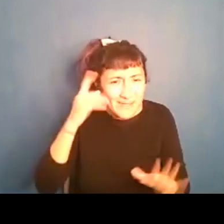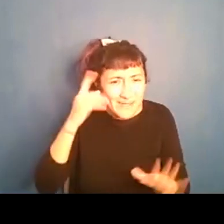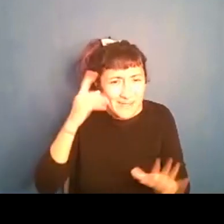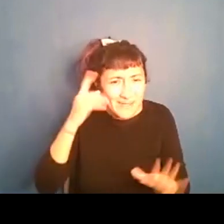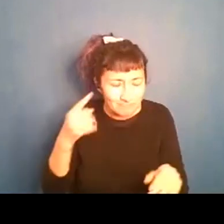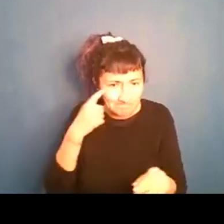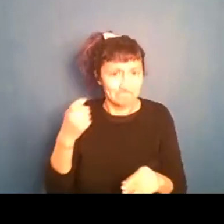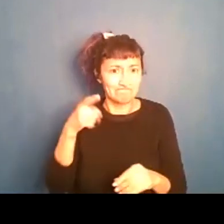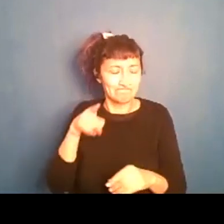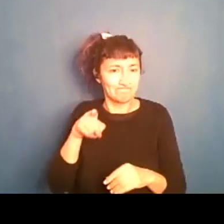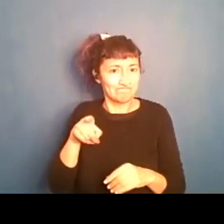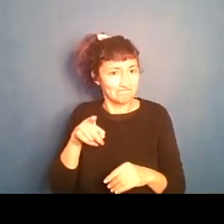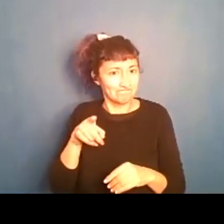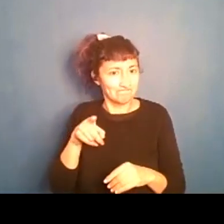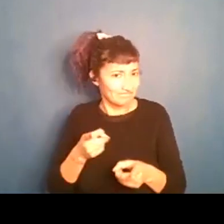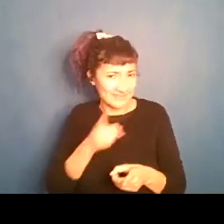cuenta.